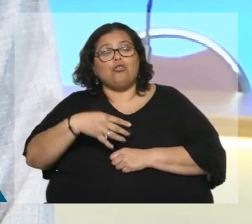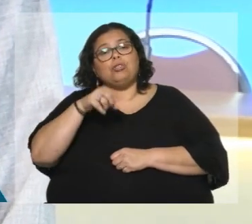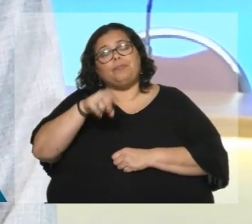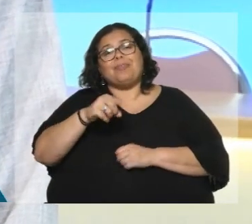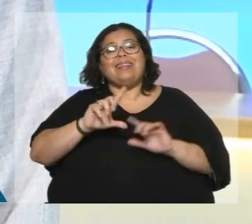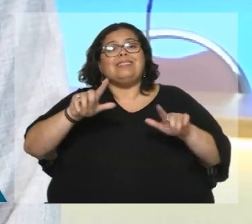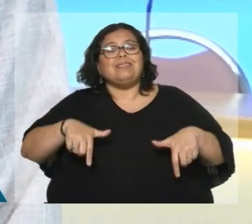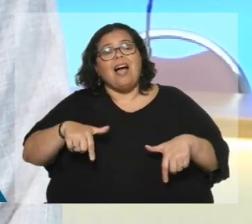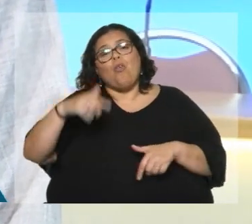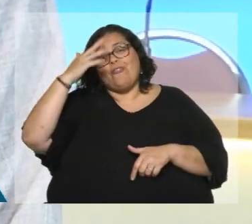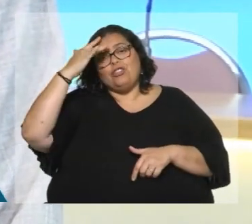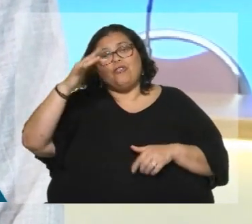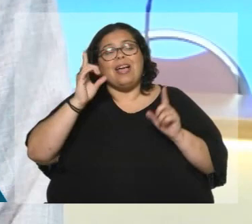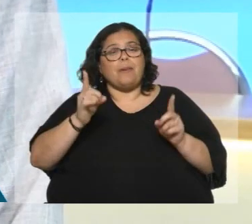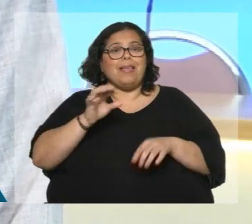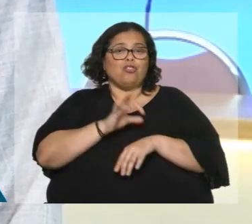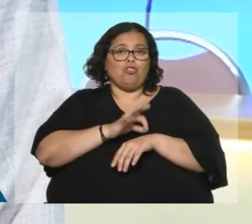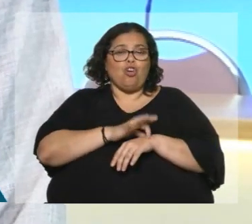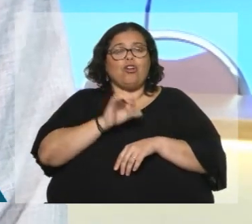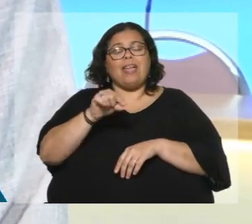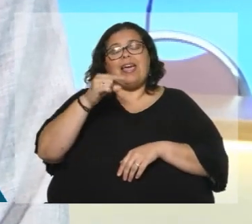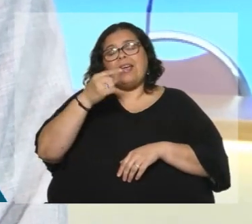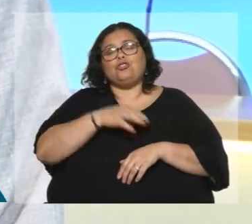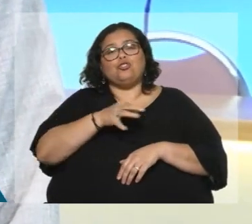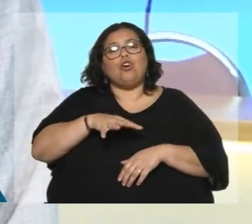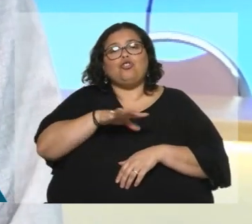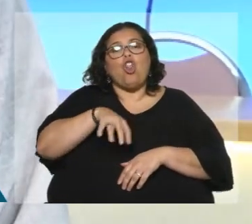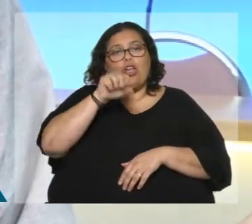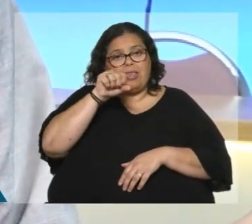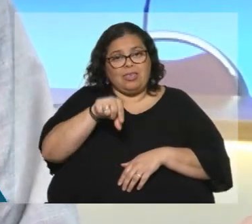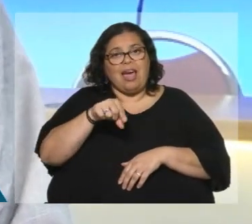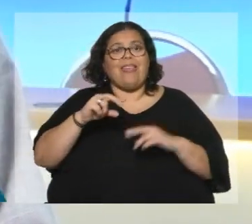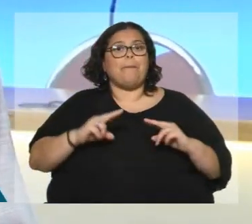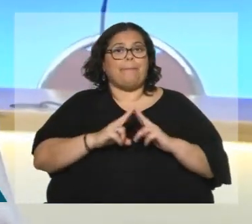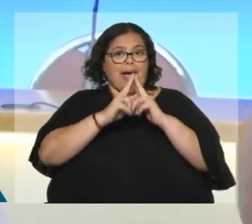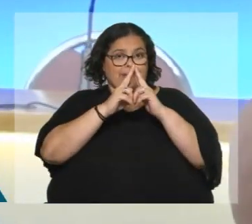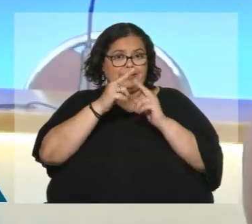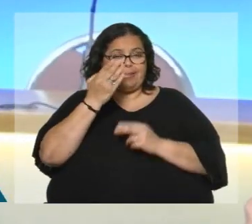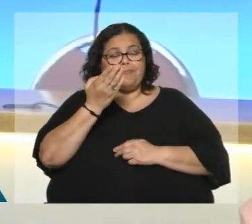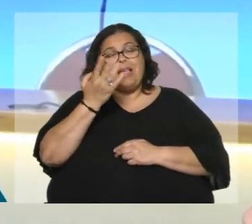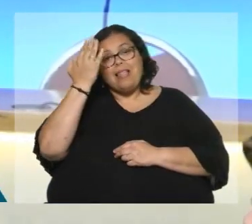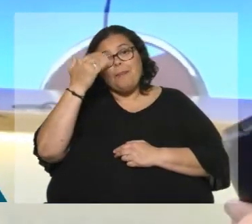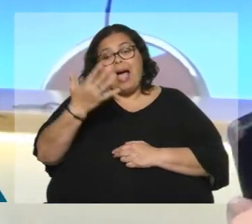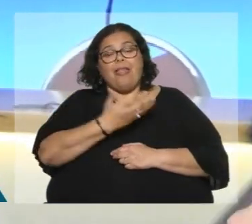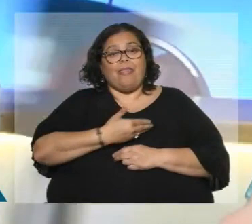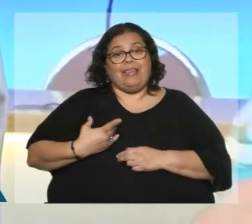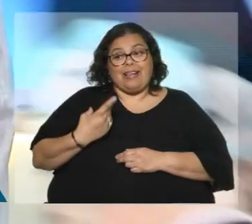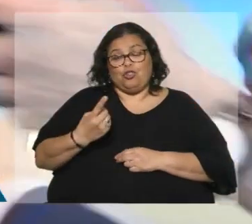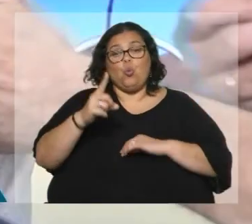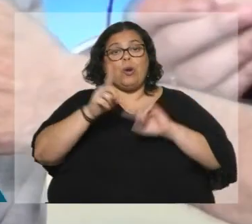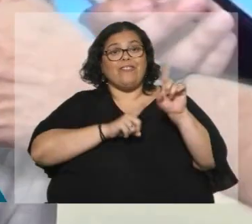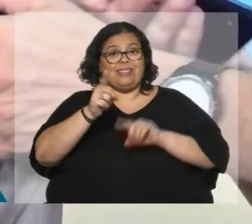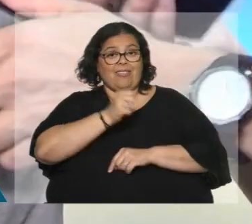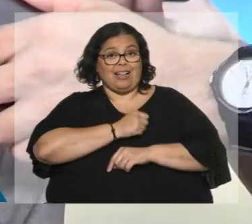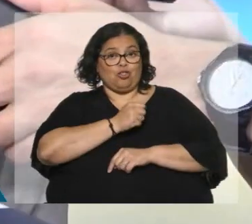filosofía y doctor en sociología por la escuela de altos estudios en ciencias sociales de París ocupó cargos de dirección en la Universidad Católica